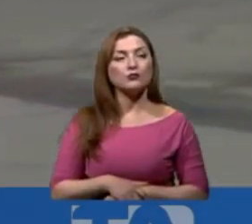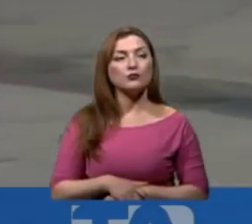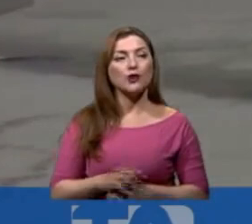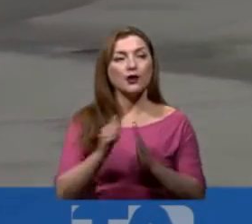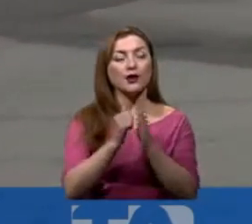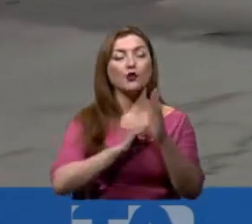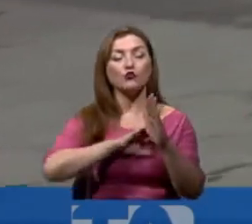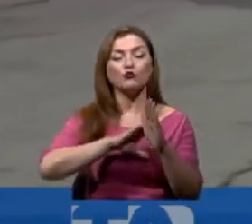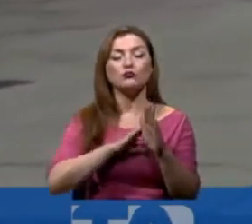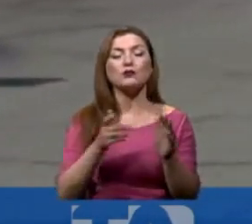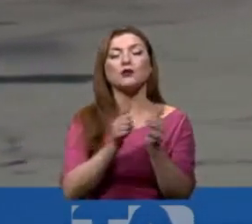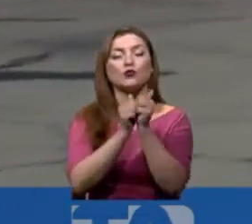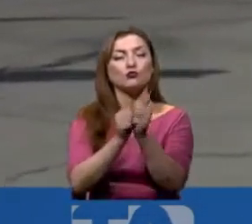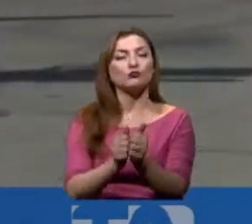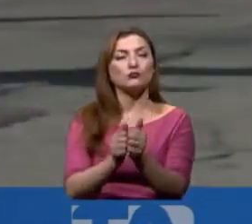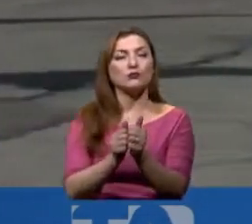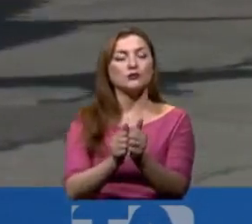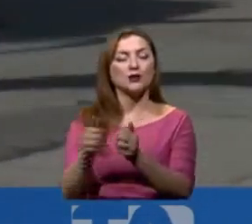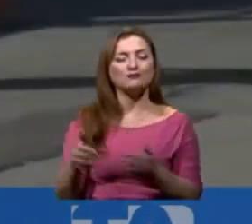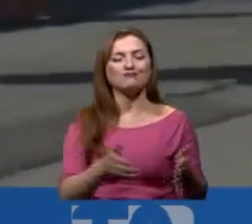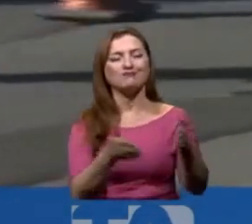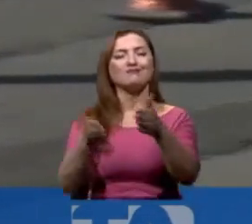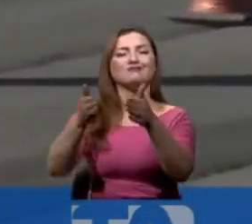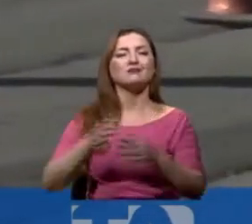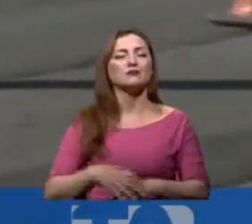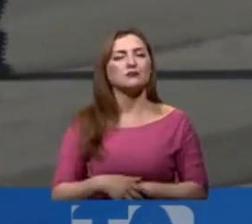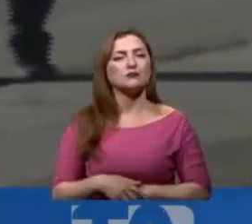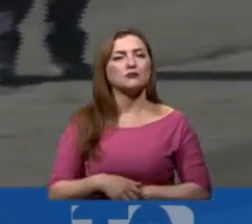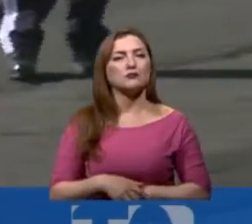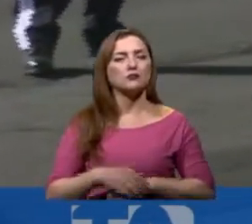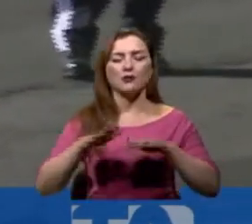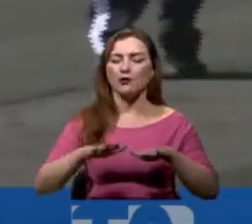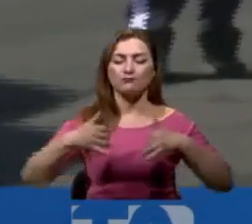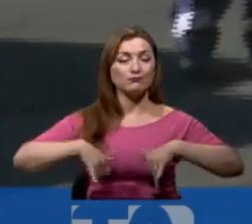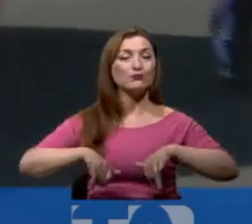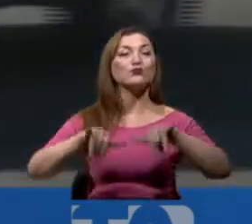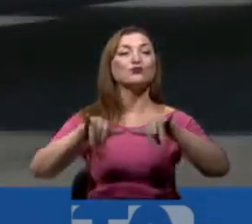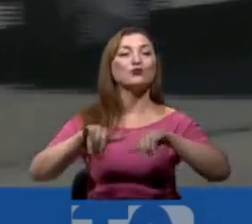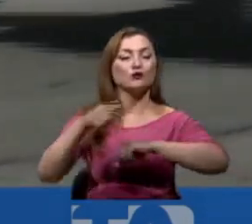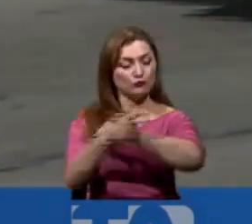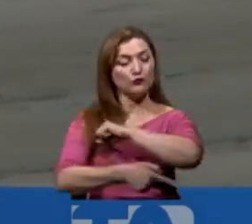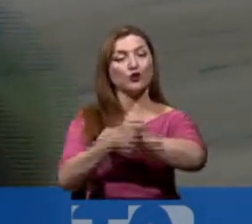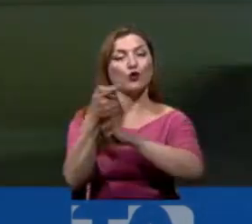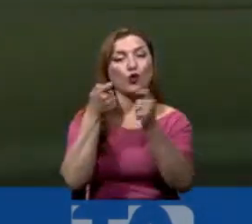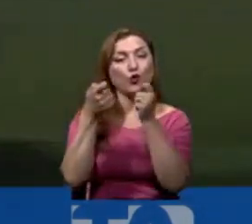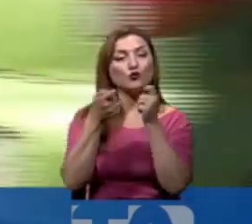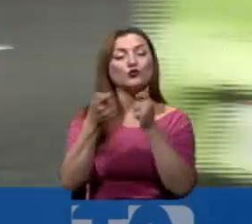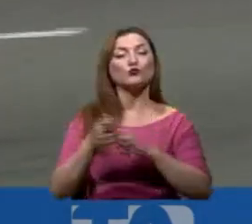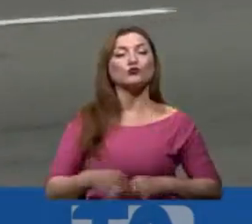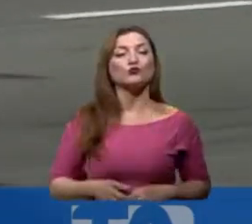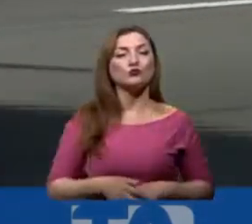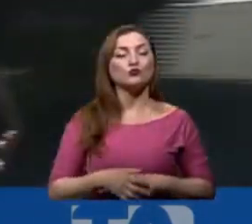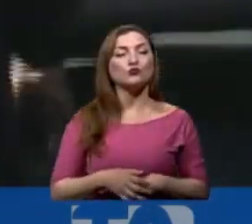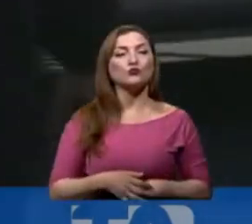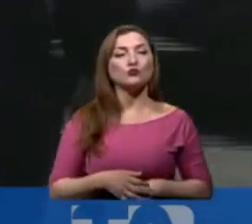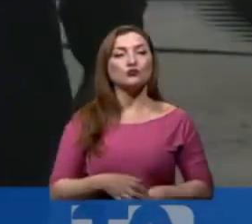de Tránsito es dar acompañamiento en la vía, estar presentes en la vía permanentemente. Van a haber sanciones, van a haber controles sancionatorios,